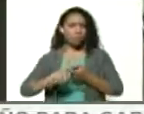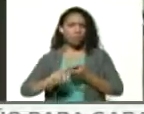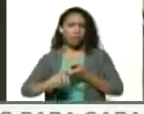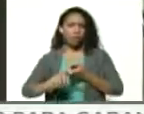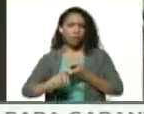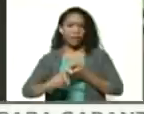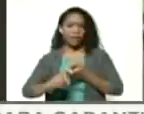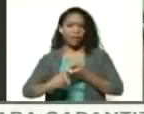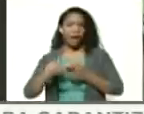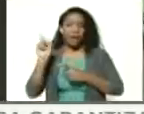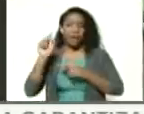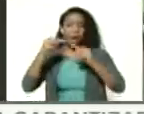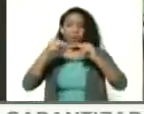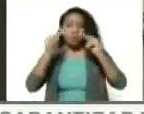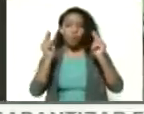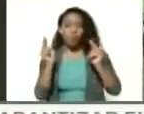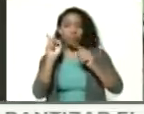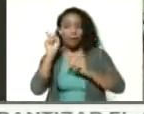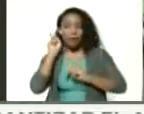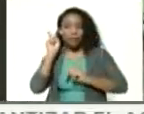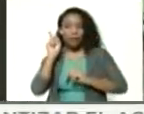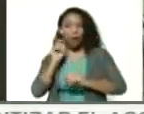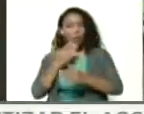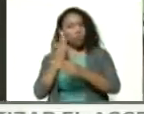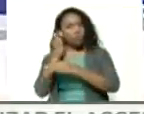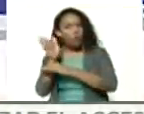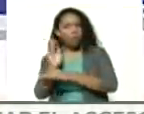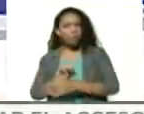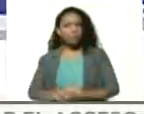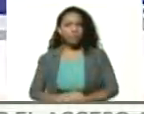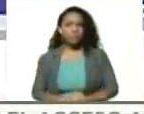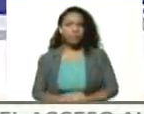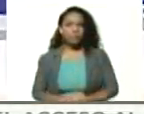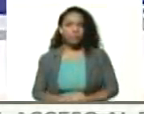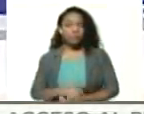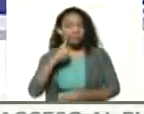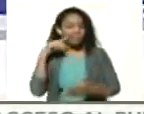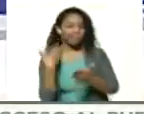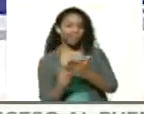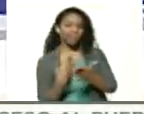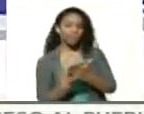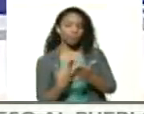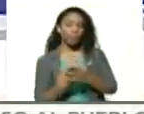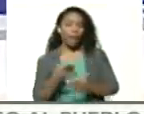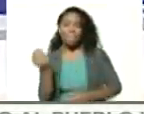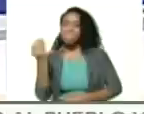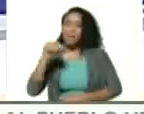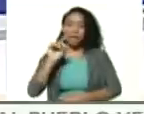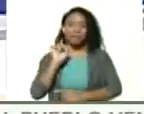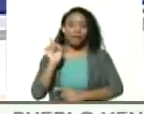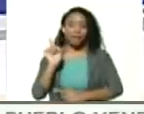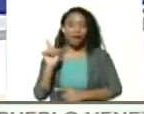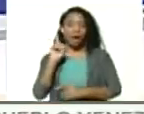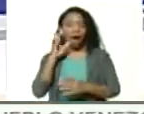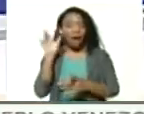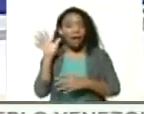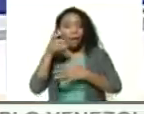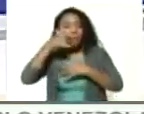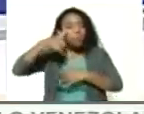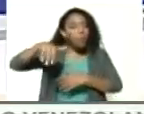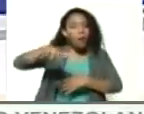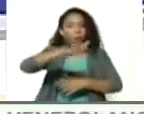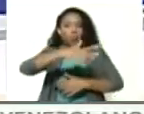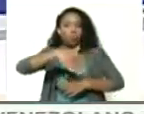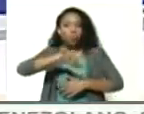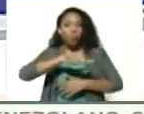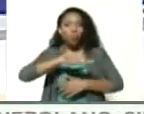en Puente Llaguno fue una testigo más, digo yo, entre el pueblo